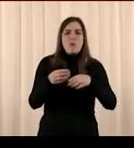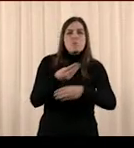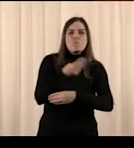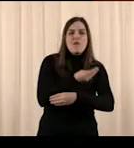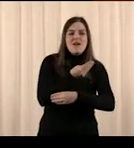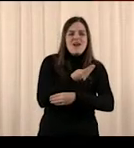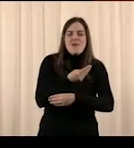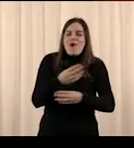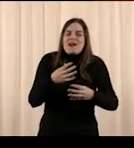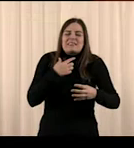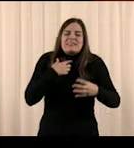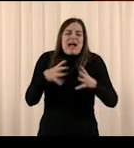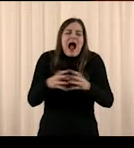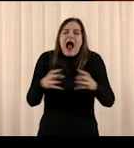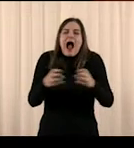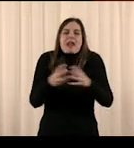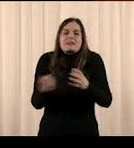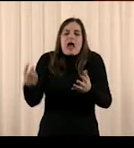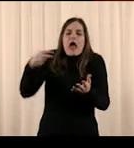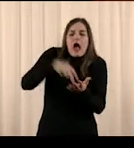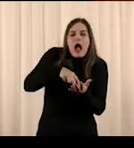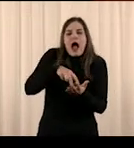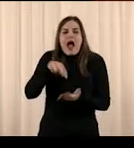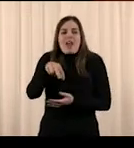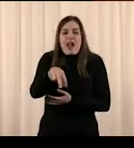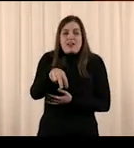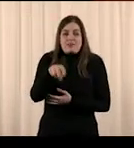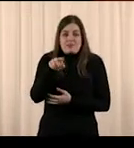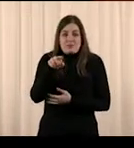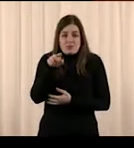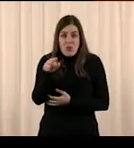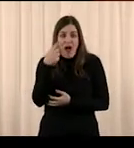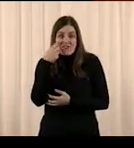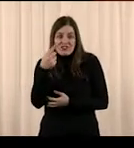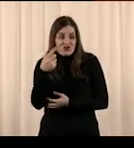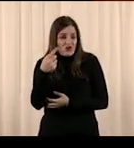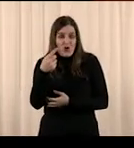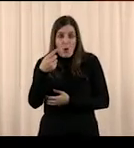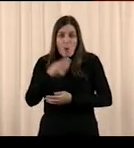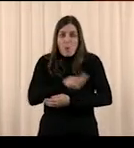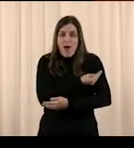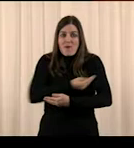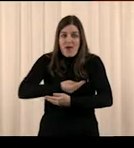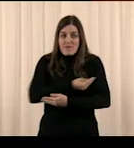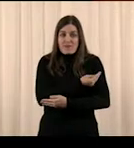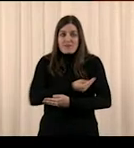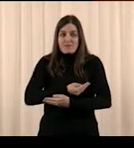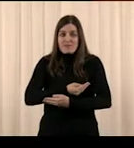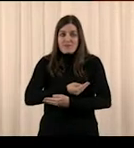andar. Habrás visto a un bebé.